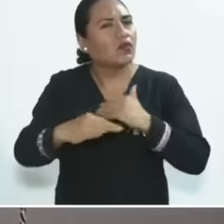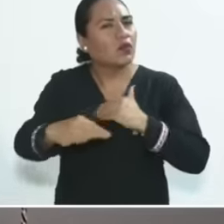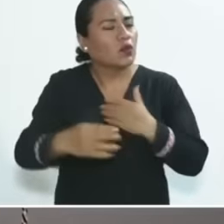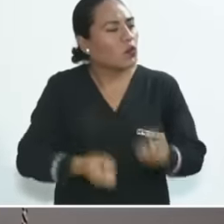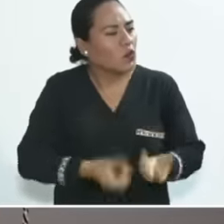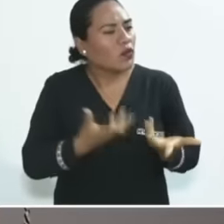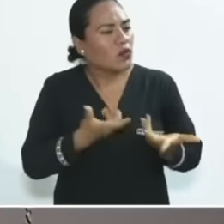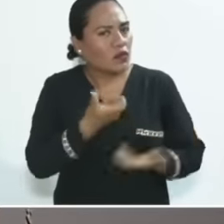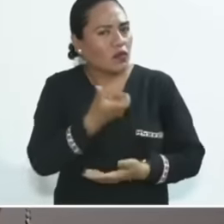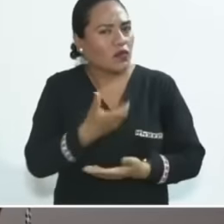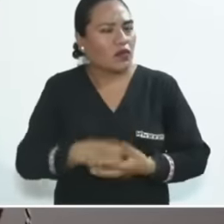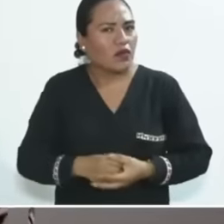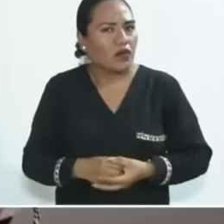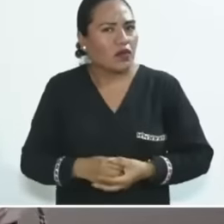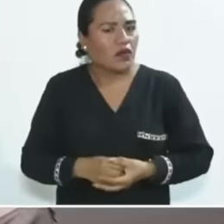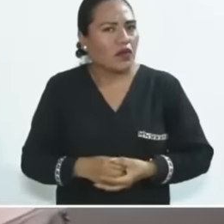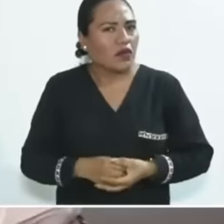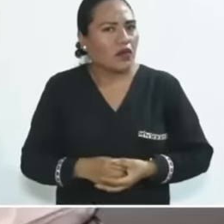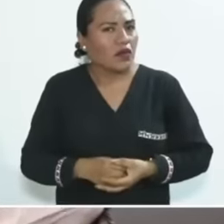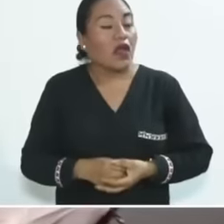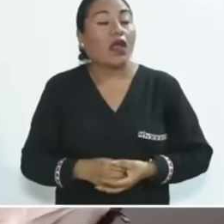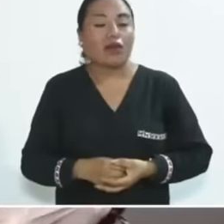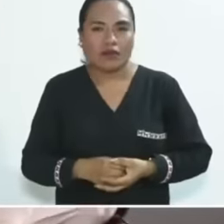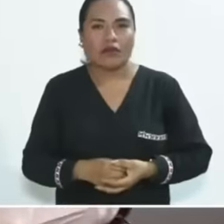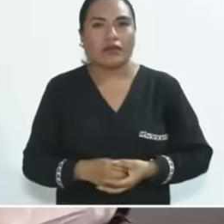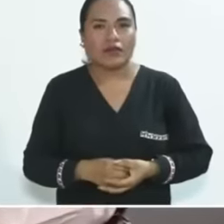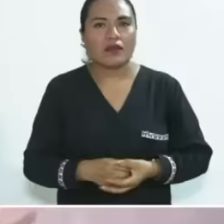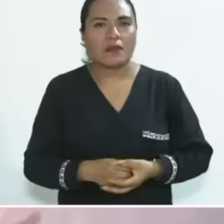¿Cuánto? 58.